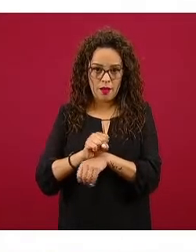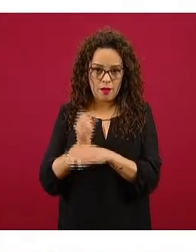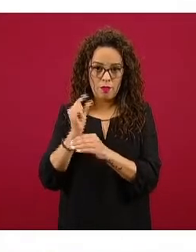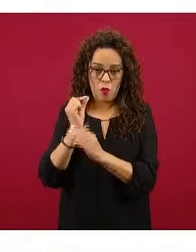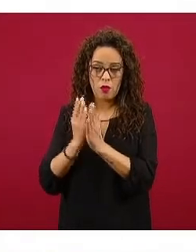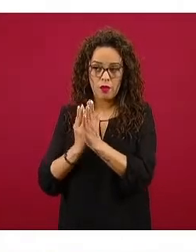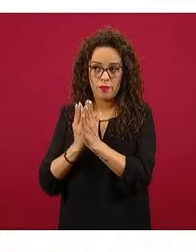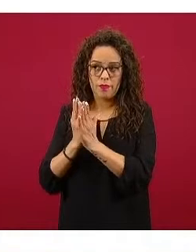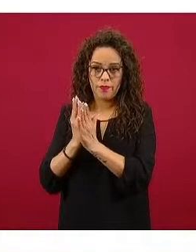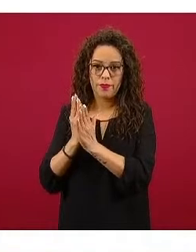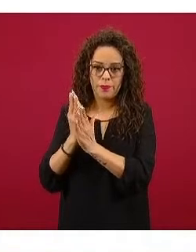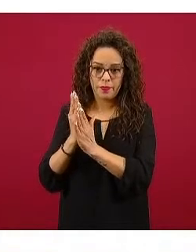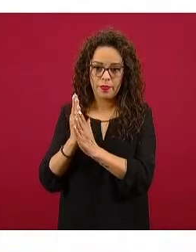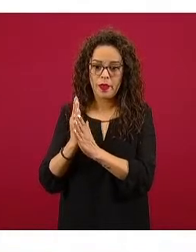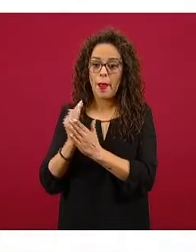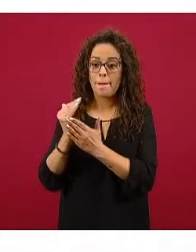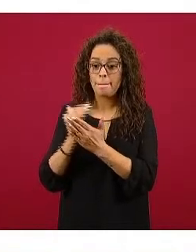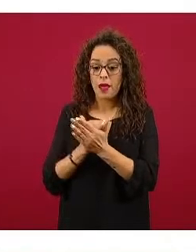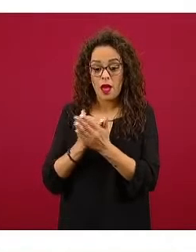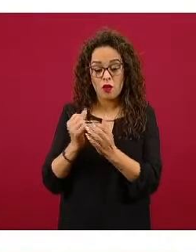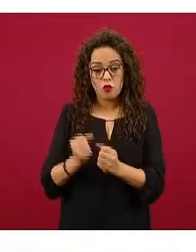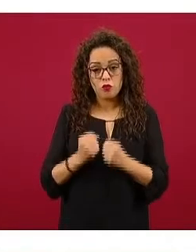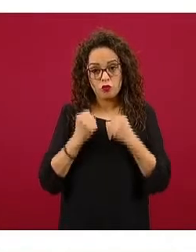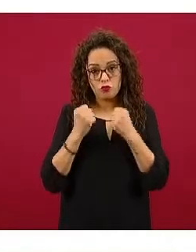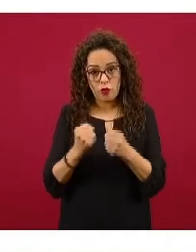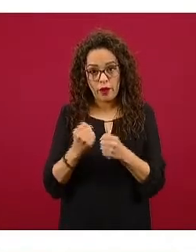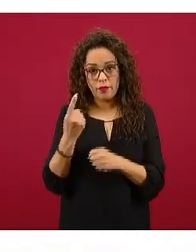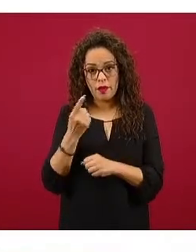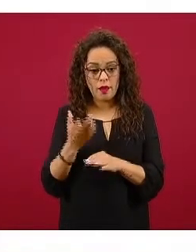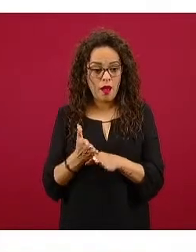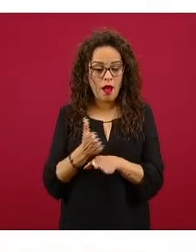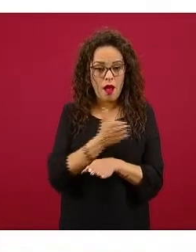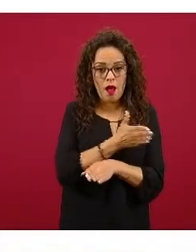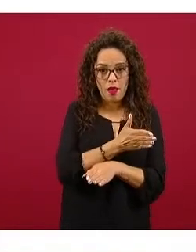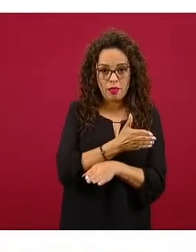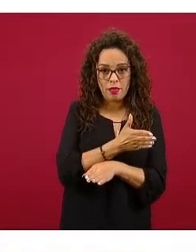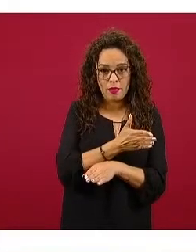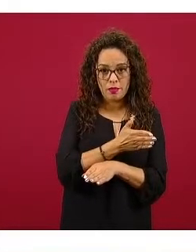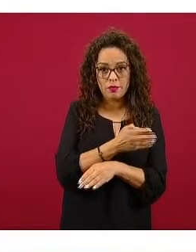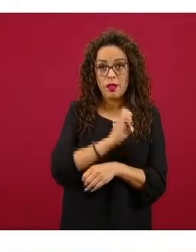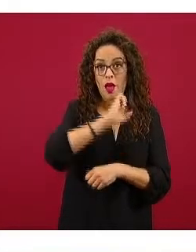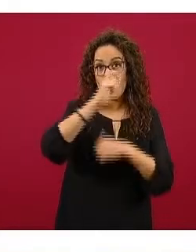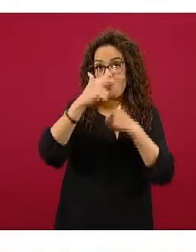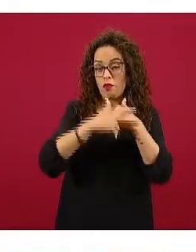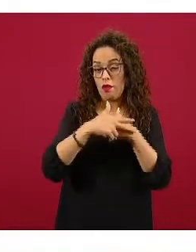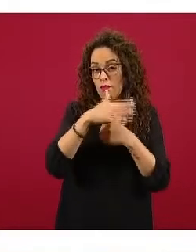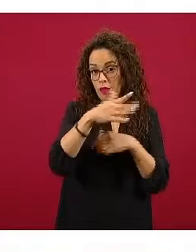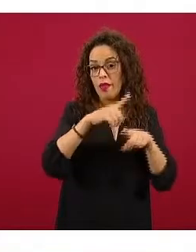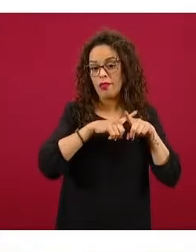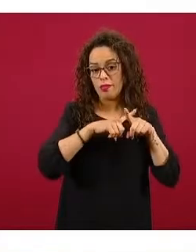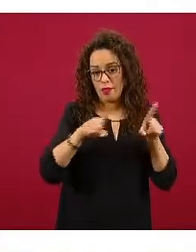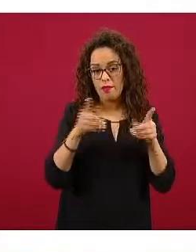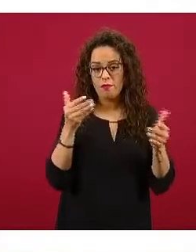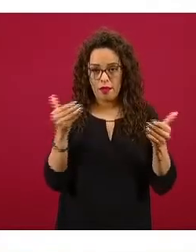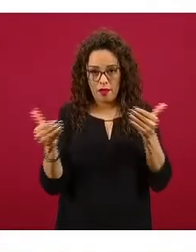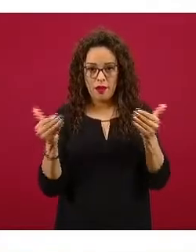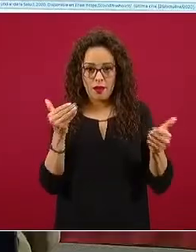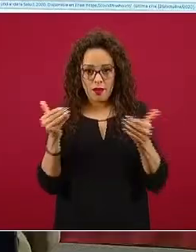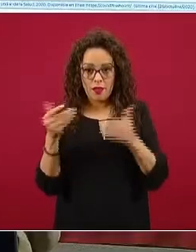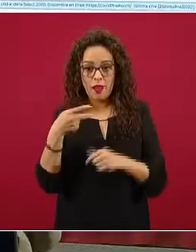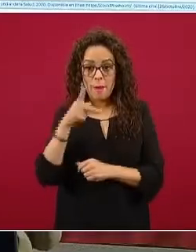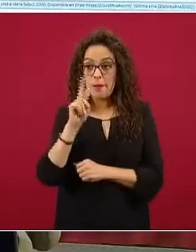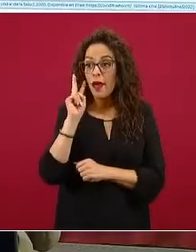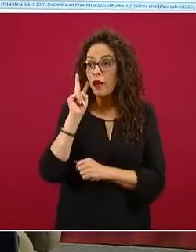tan intensa ni con tanta magnitud como en su momento la vimos en Europa, pero si vemos en su momento